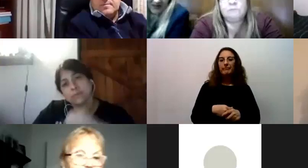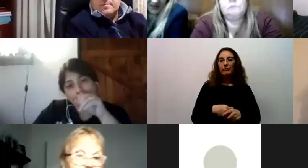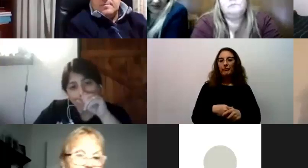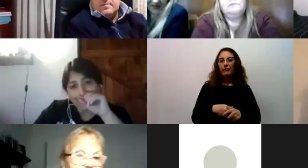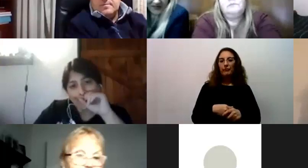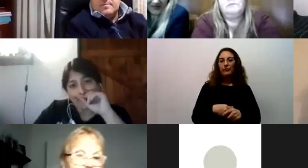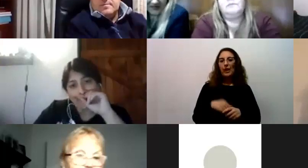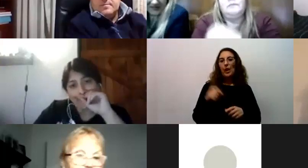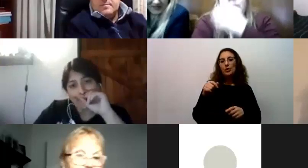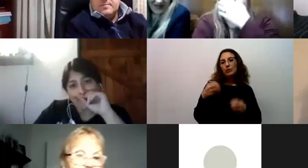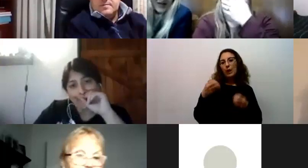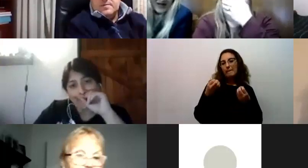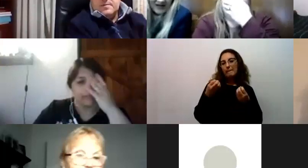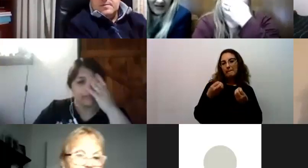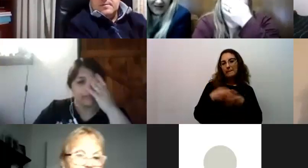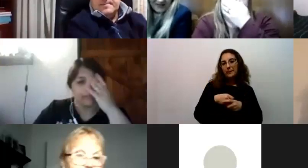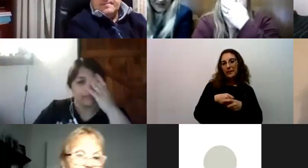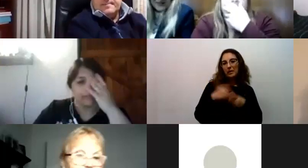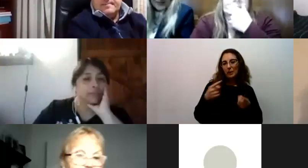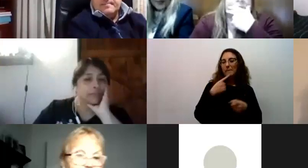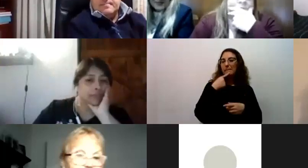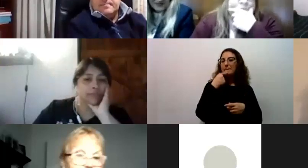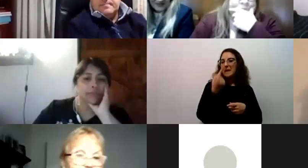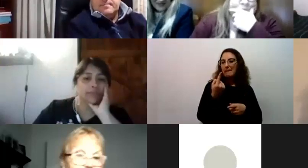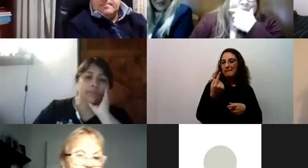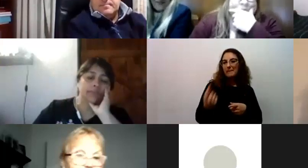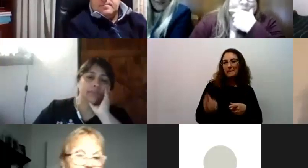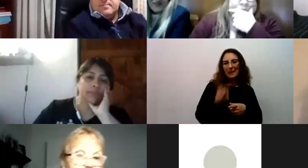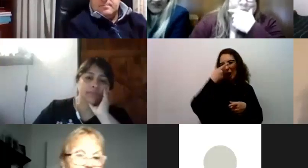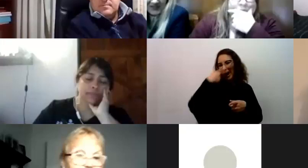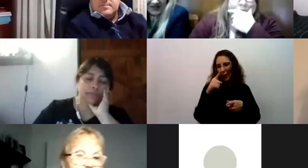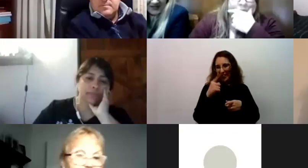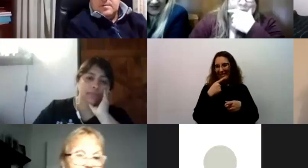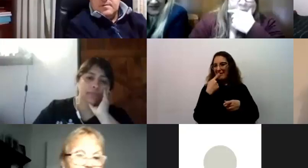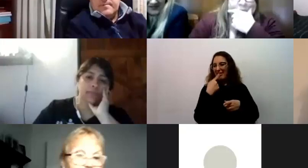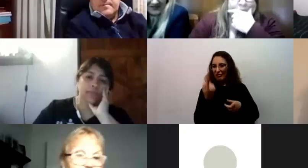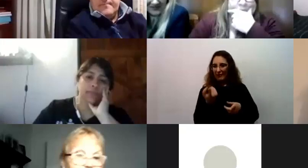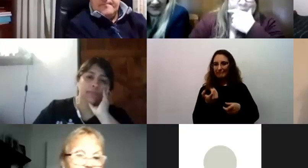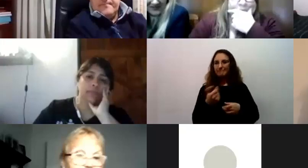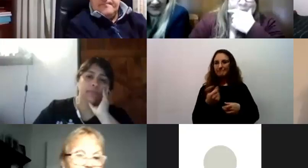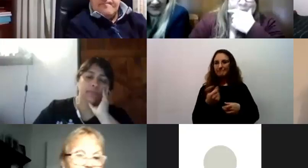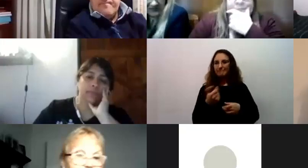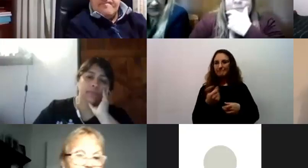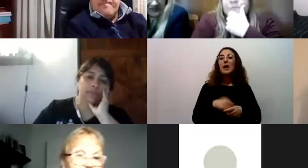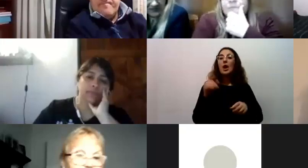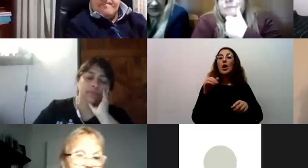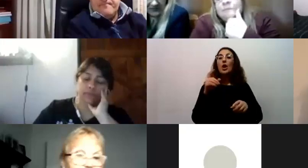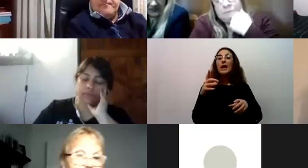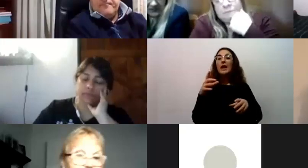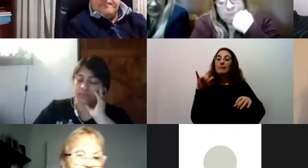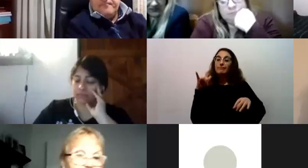voy a responder la última, que tiene que ver con el transporte